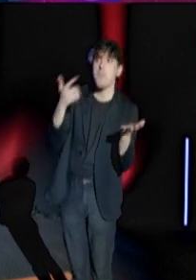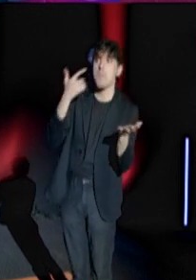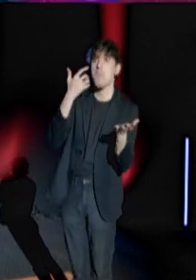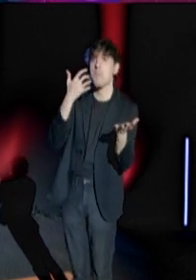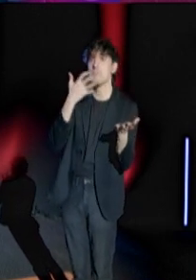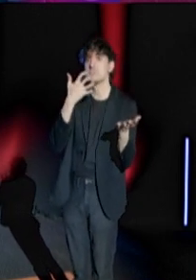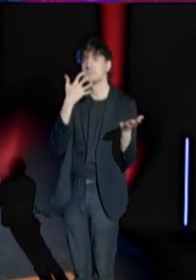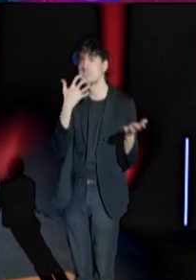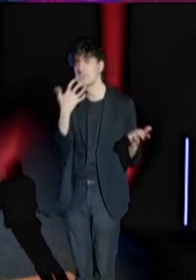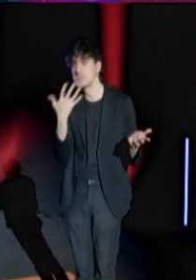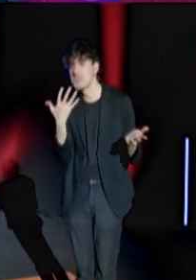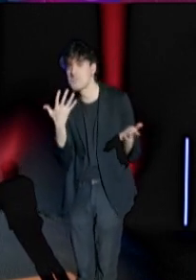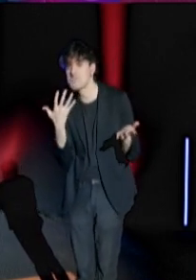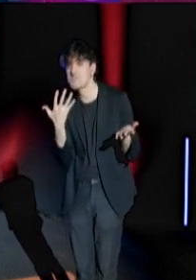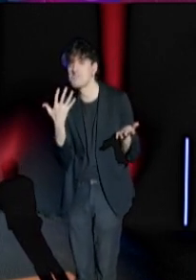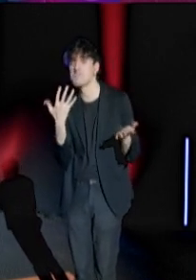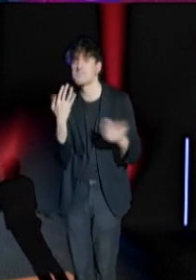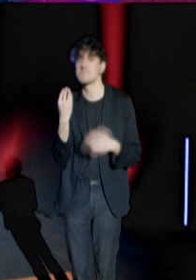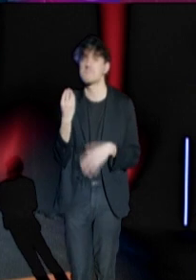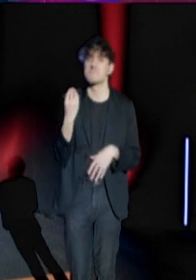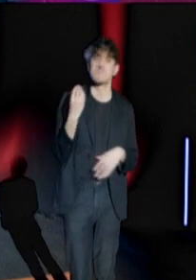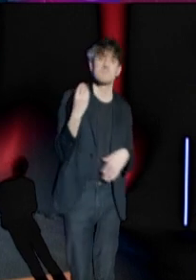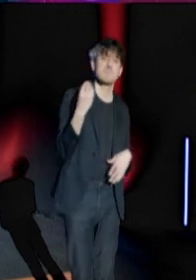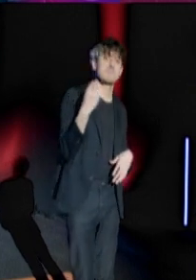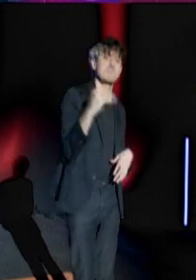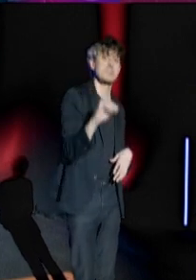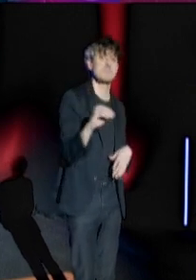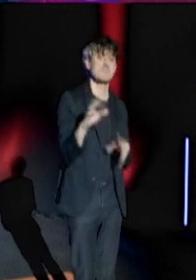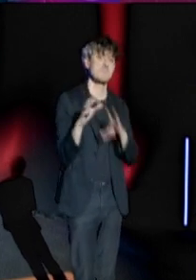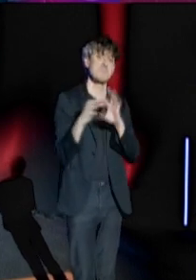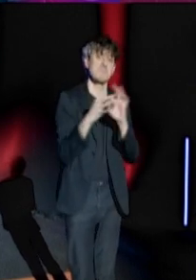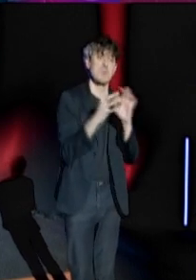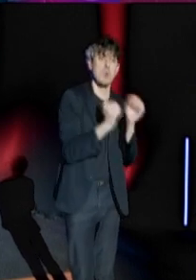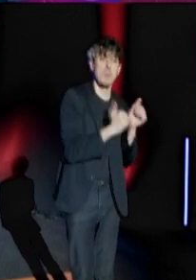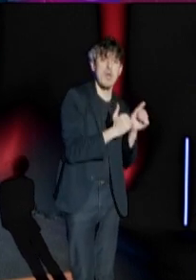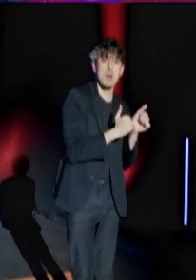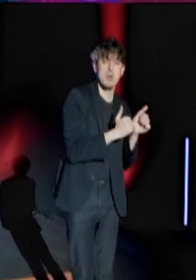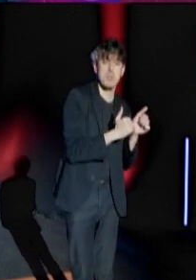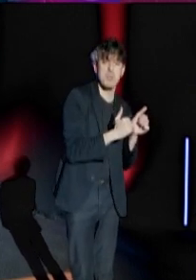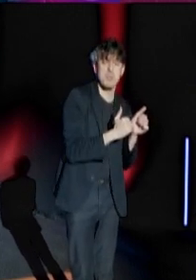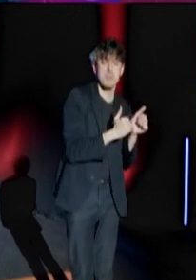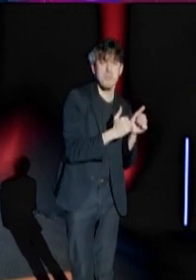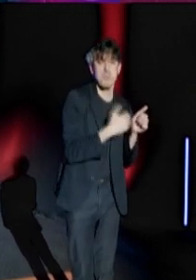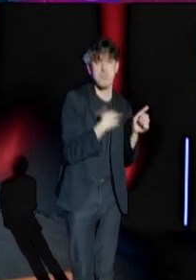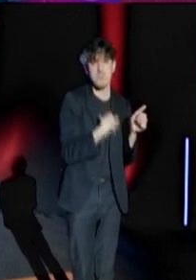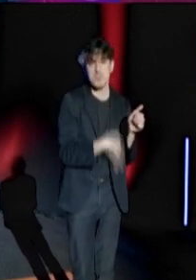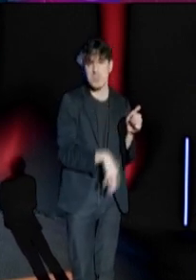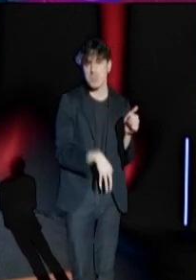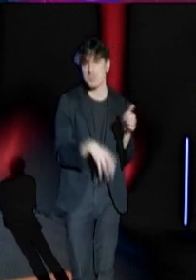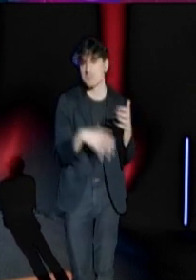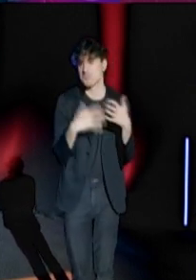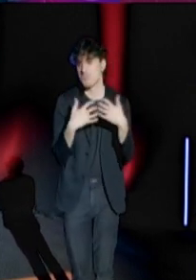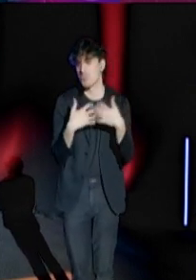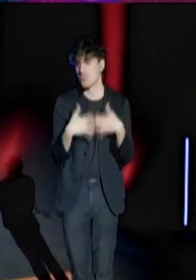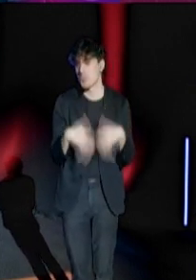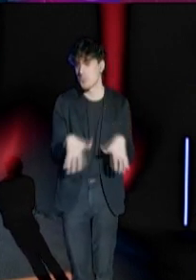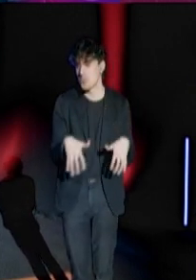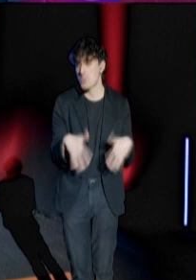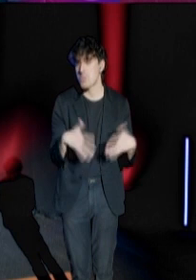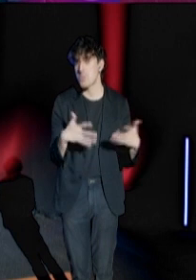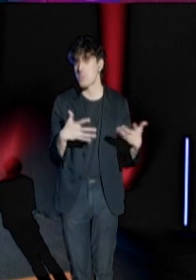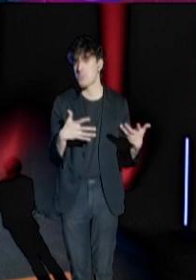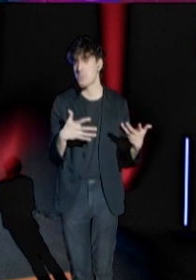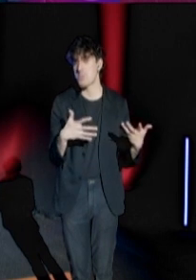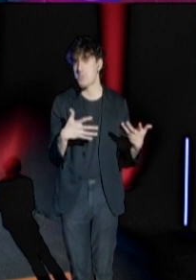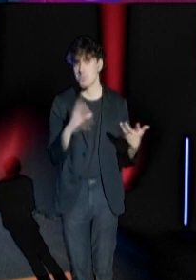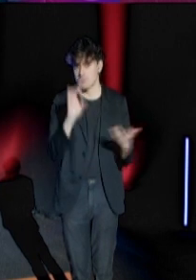esto un enganche con copilot sino por qué no es decir por defecto Por qué no tiene todo el sentido del mundo de